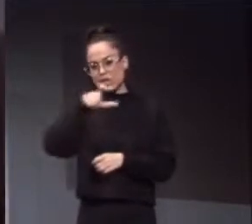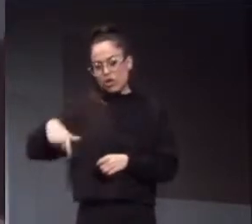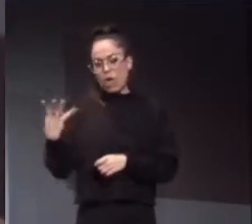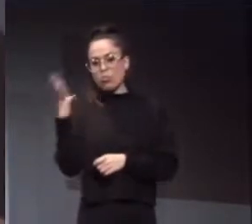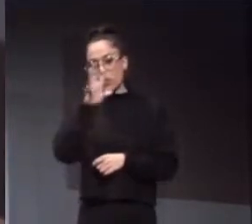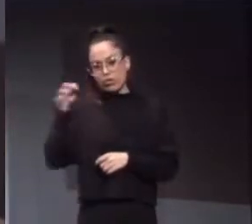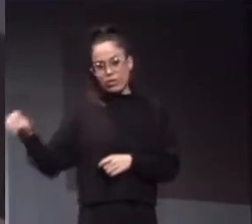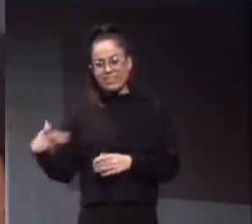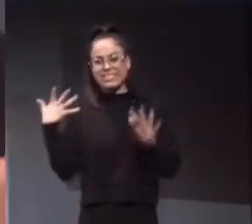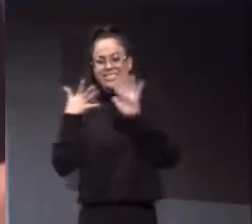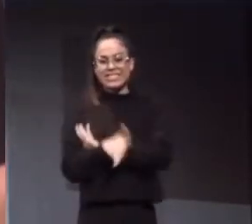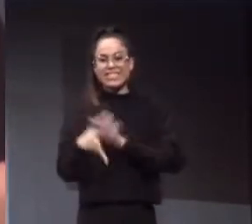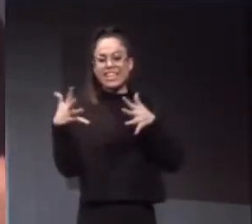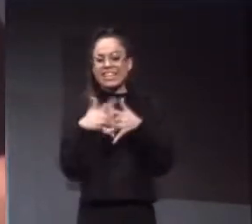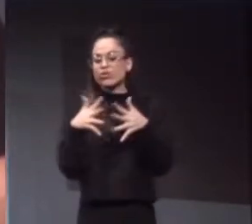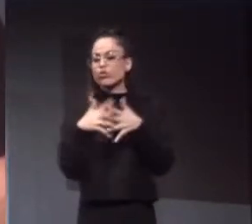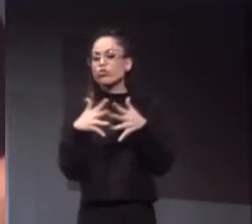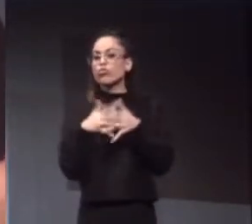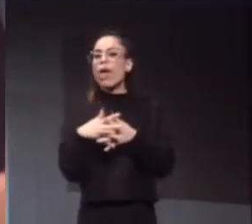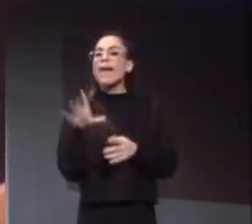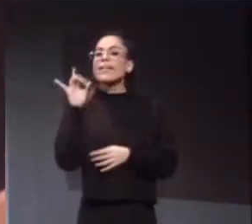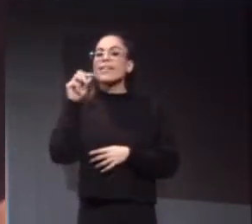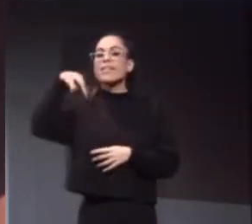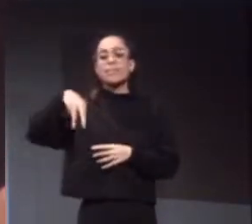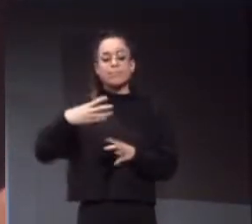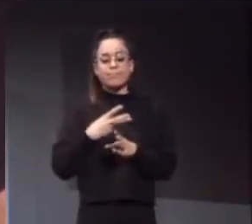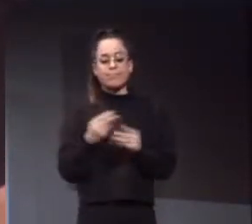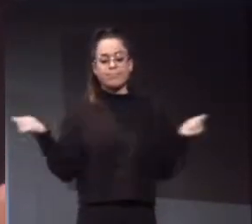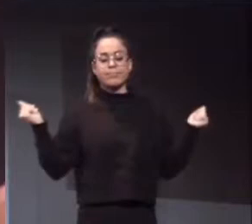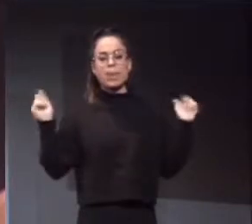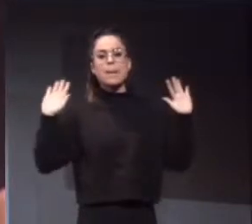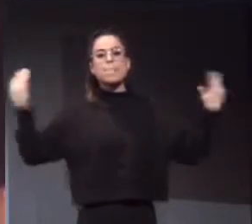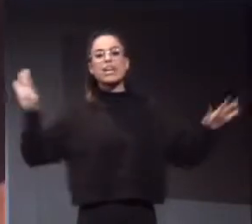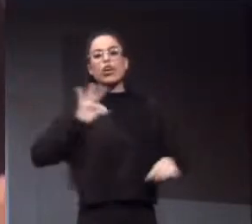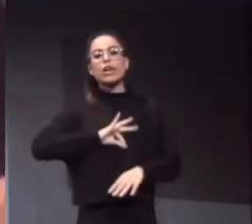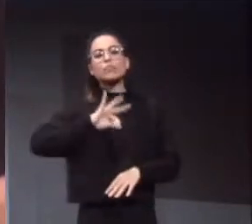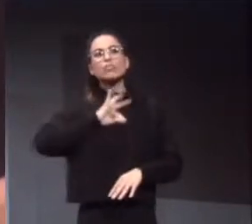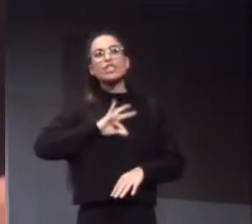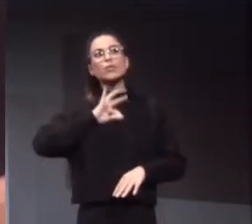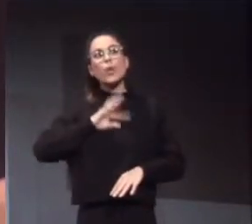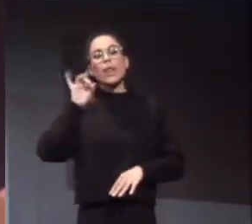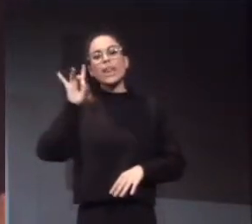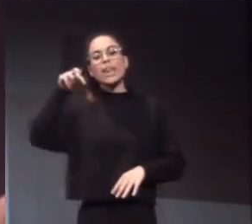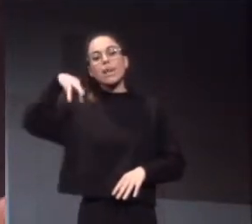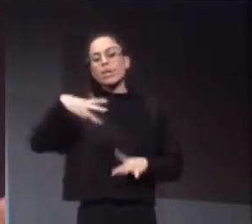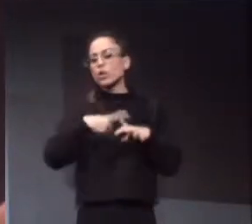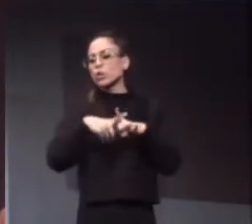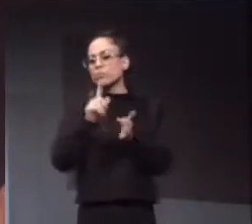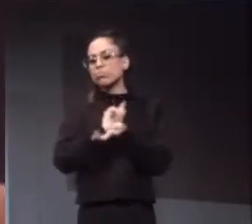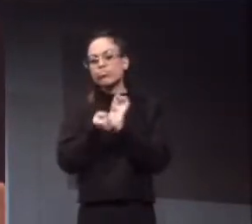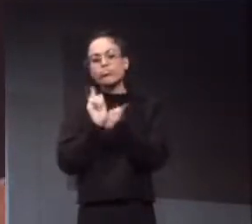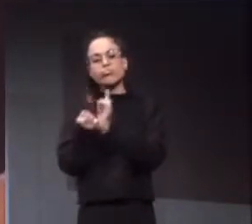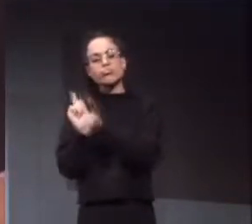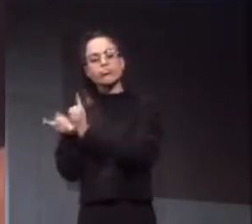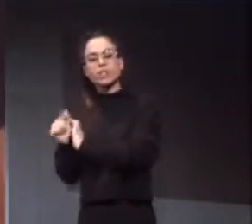lo que es la estructura del 15m ha desaparecido pero yo creo que el espíritu del 15m ha cambiado muchas cosas y yo estoy convencido de que